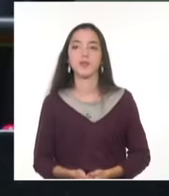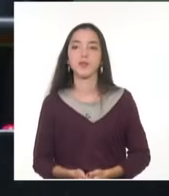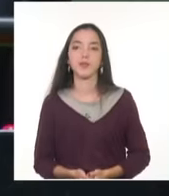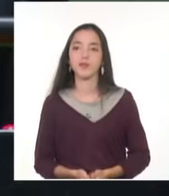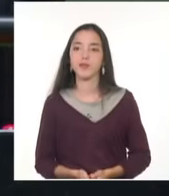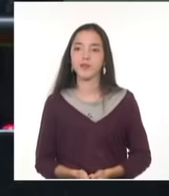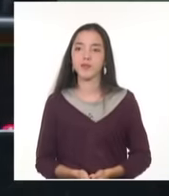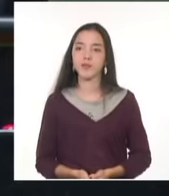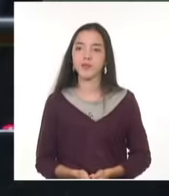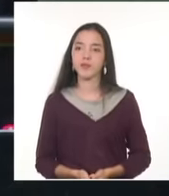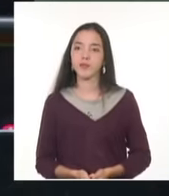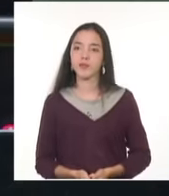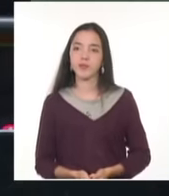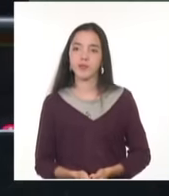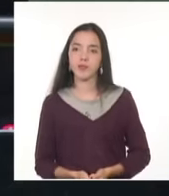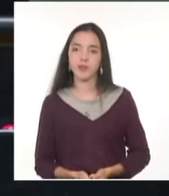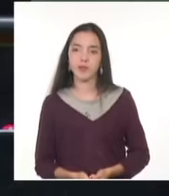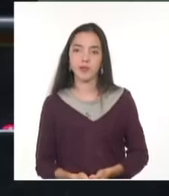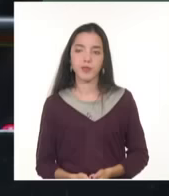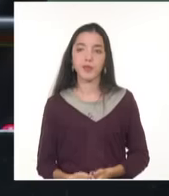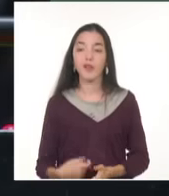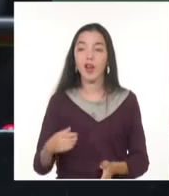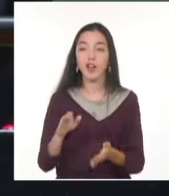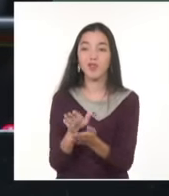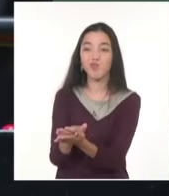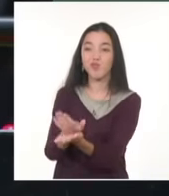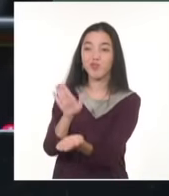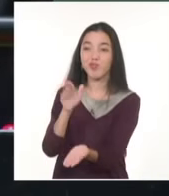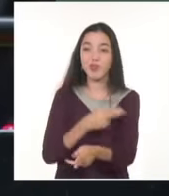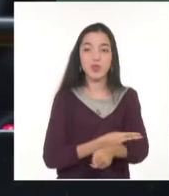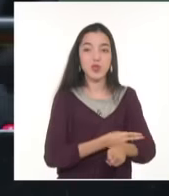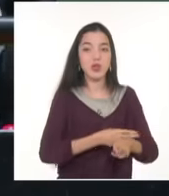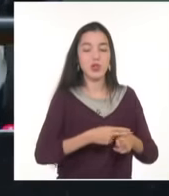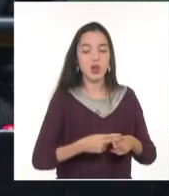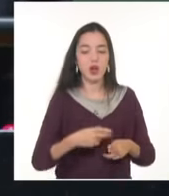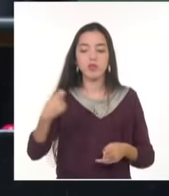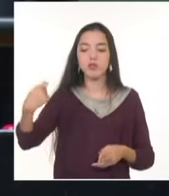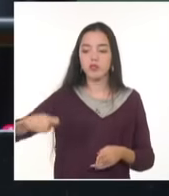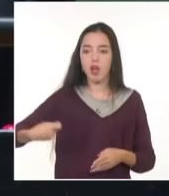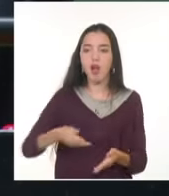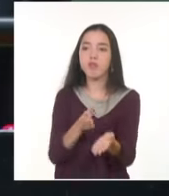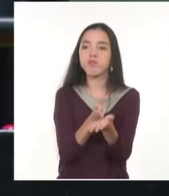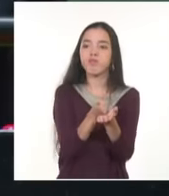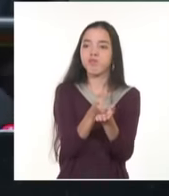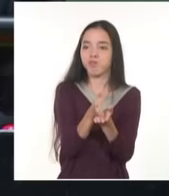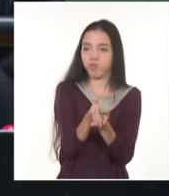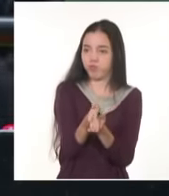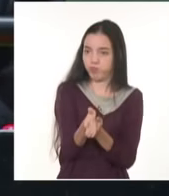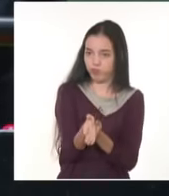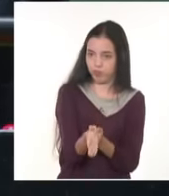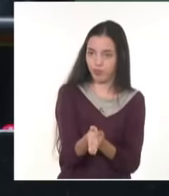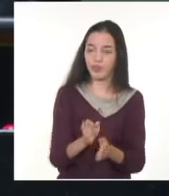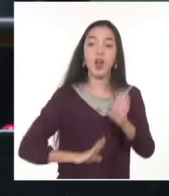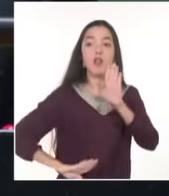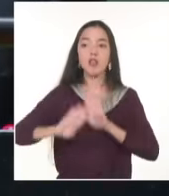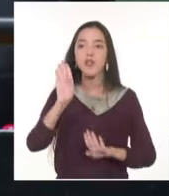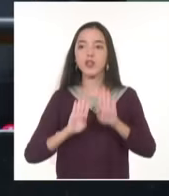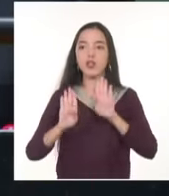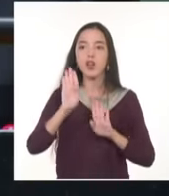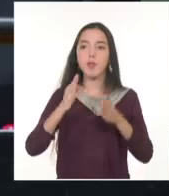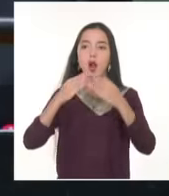histórico cobra mayor vigencia cada día. Defendemos la paz y el